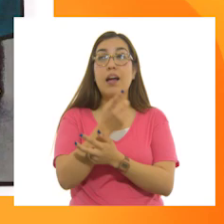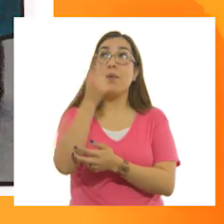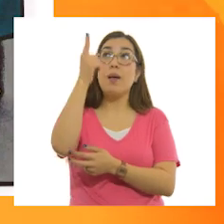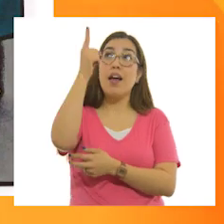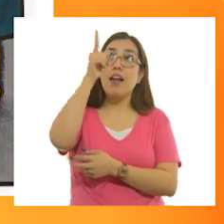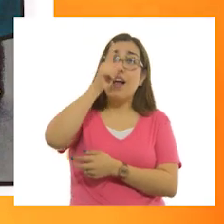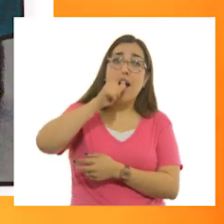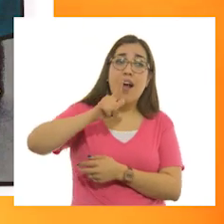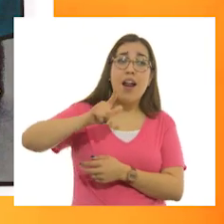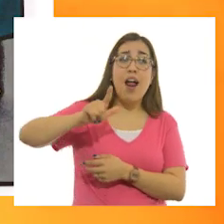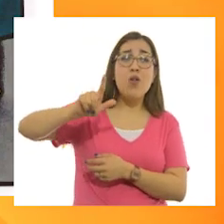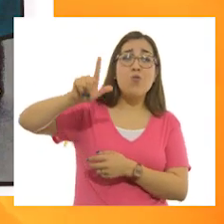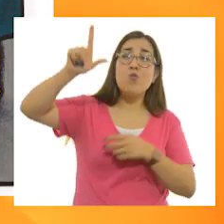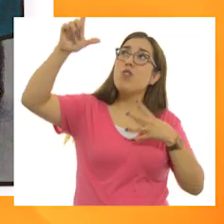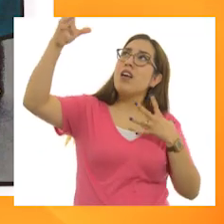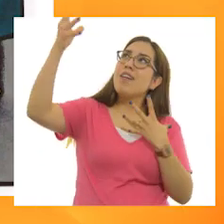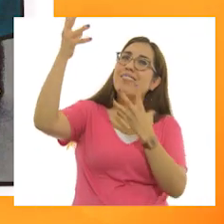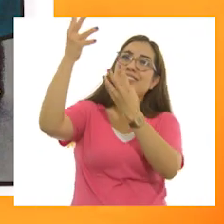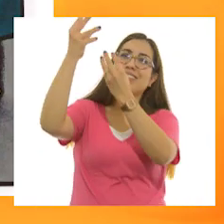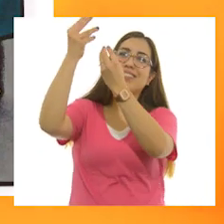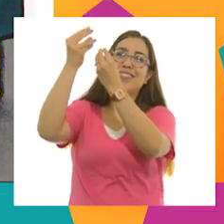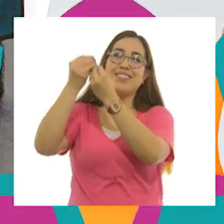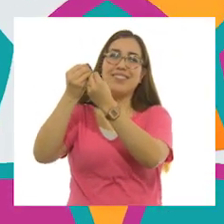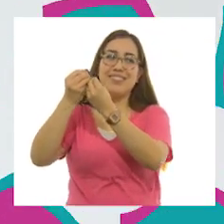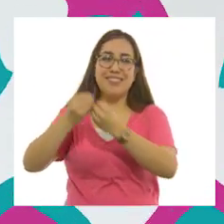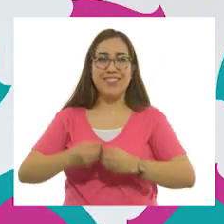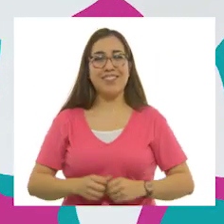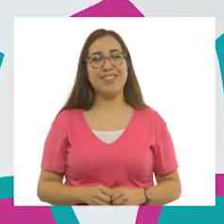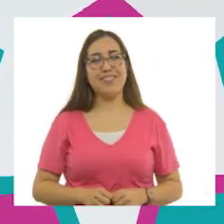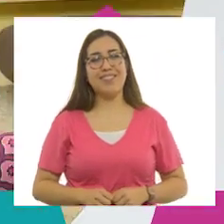tumba la cachimba la caché un bamba